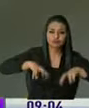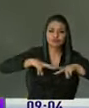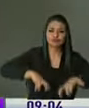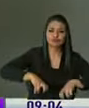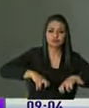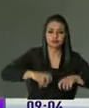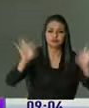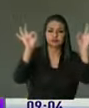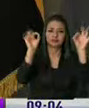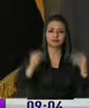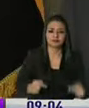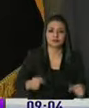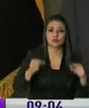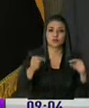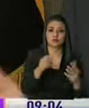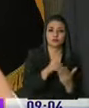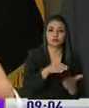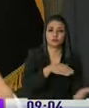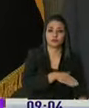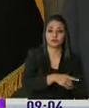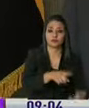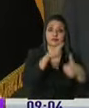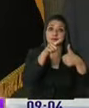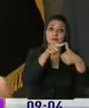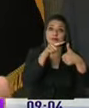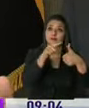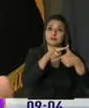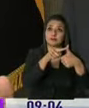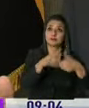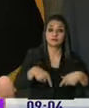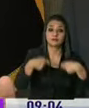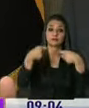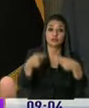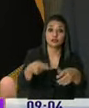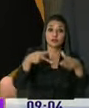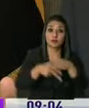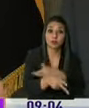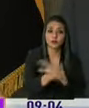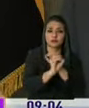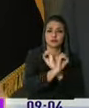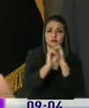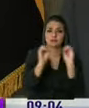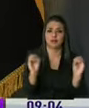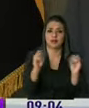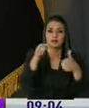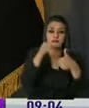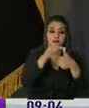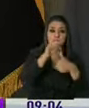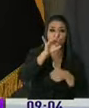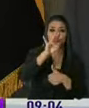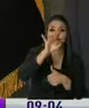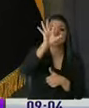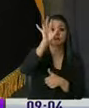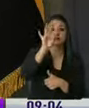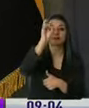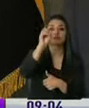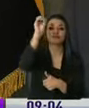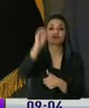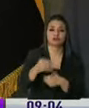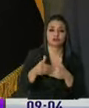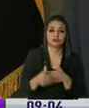denominados emblemáticos. Masal Dudas no ha sido entregado todavía, está en un 87% de